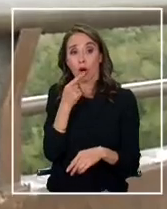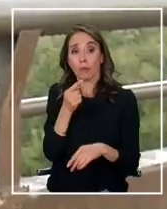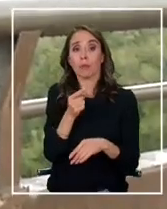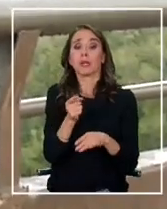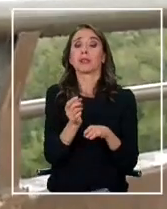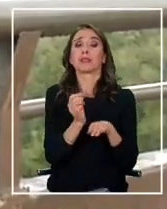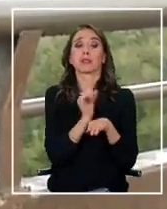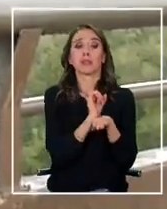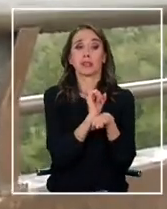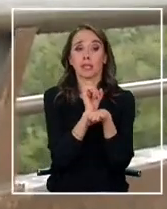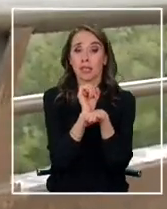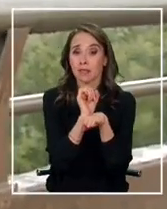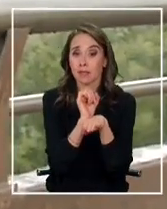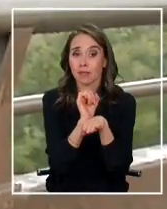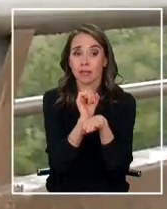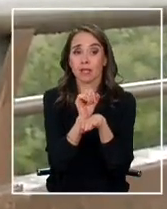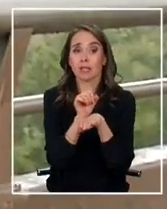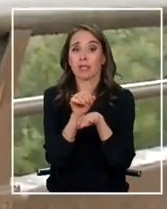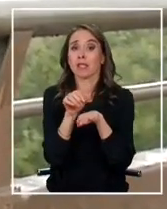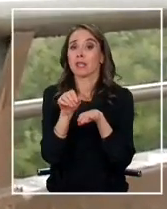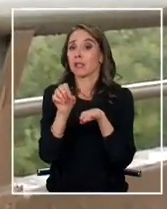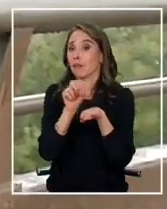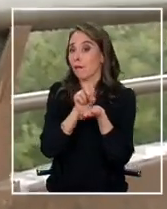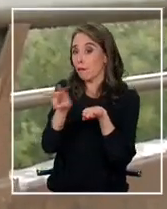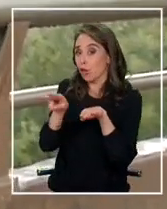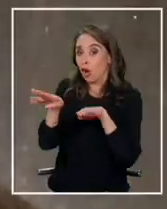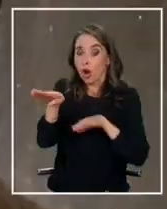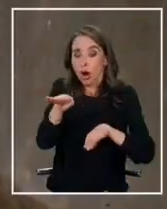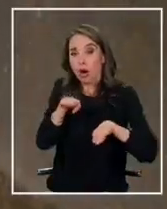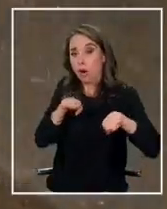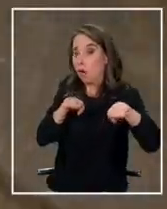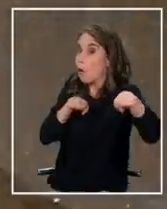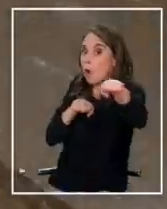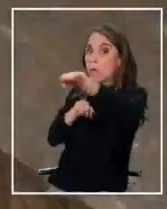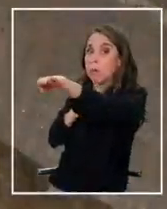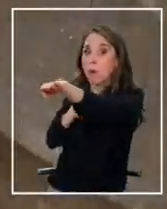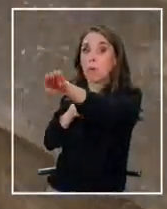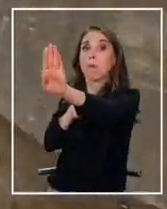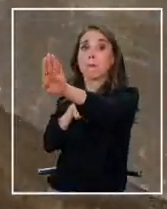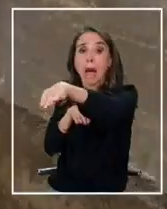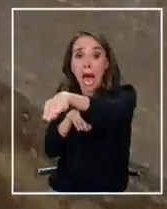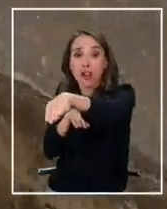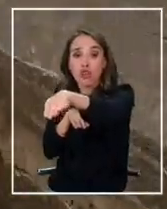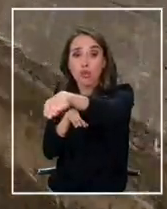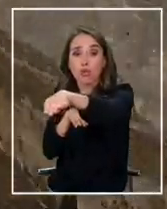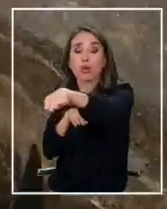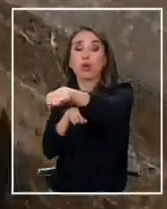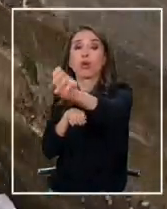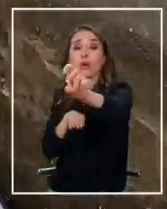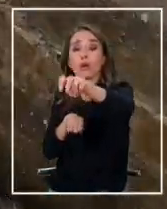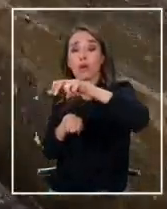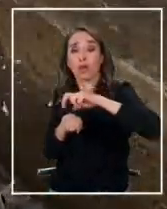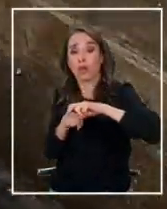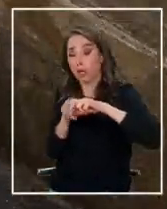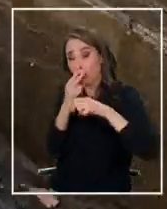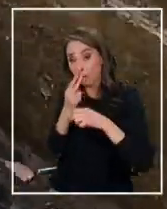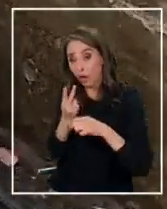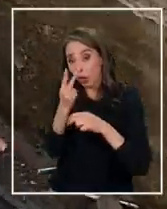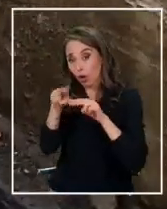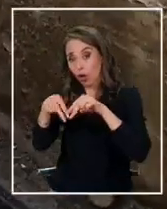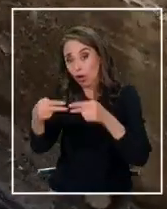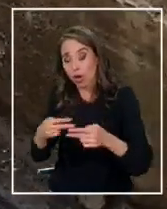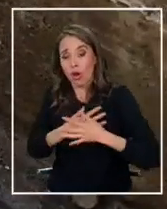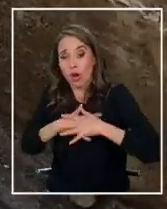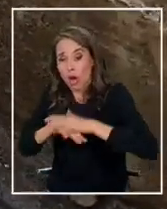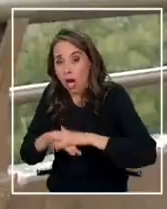paramos varios metros hacia adelante en una parte donde se puede estacionar, ya en dos personas ya no se